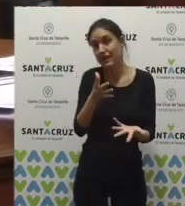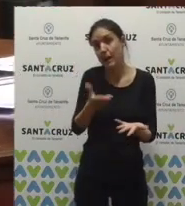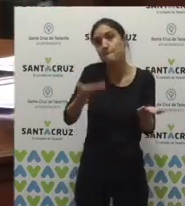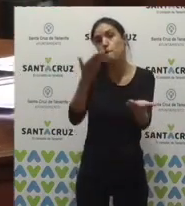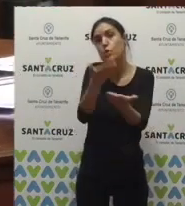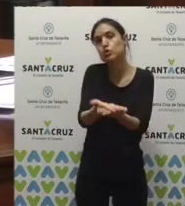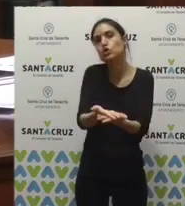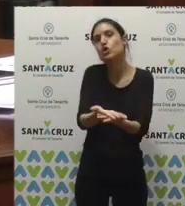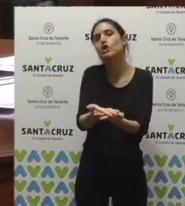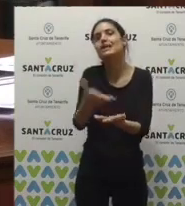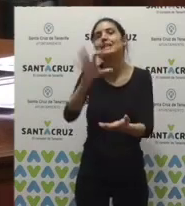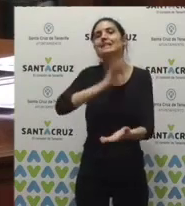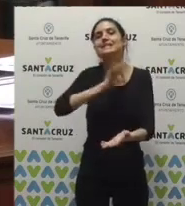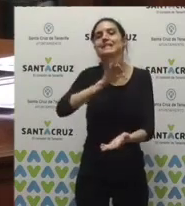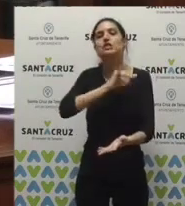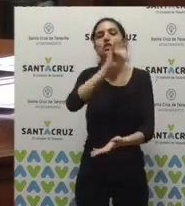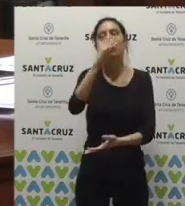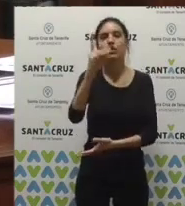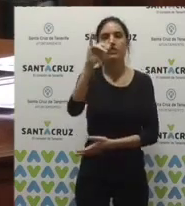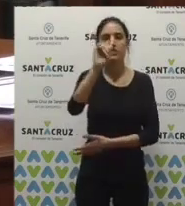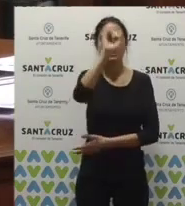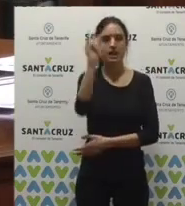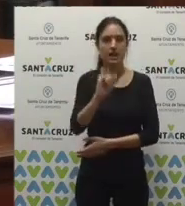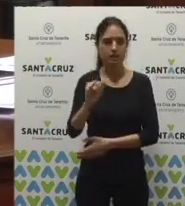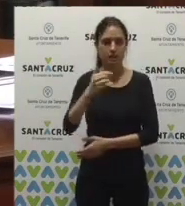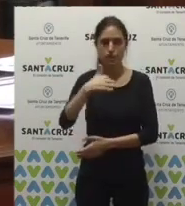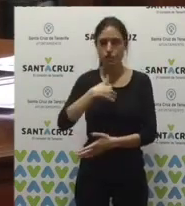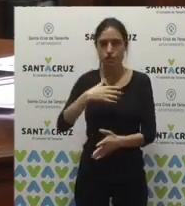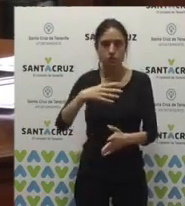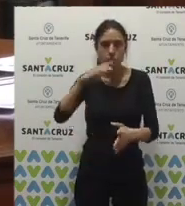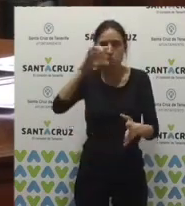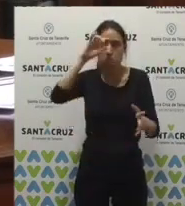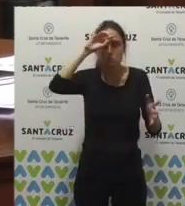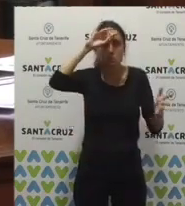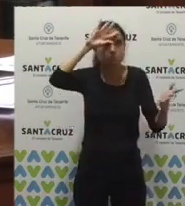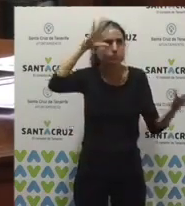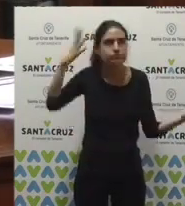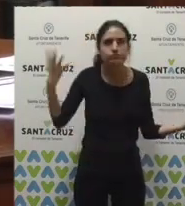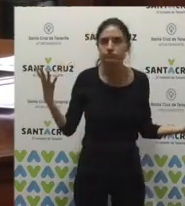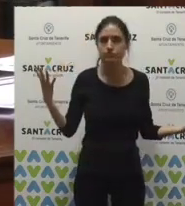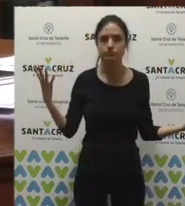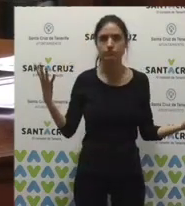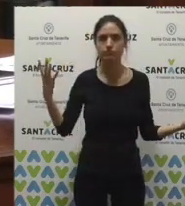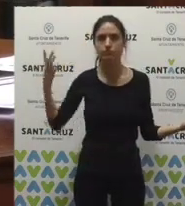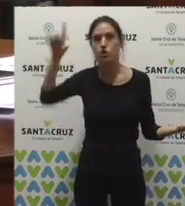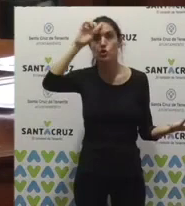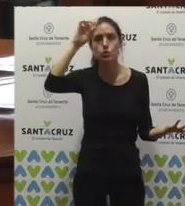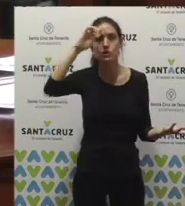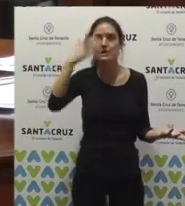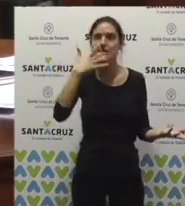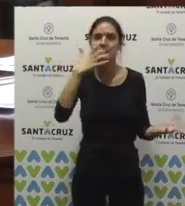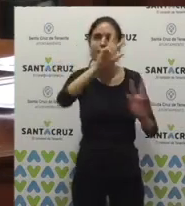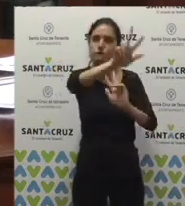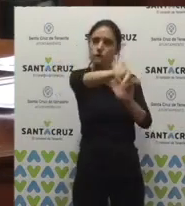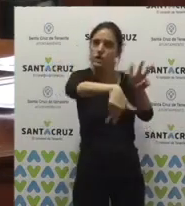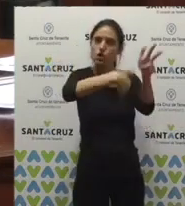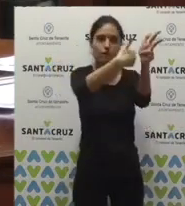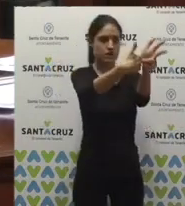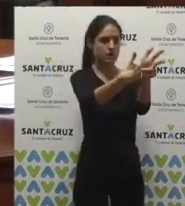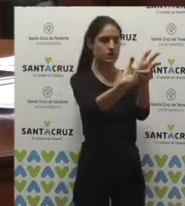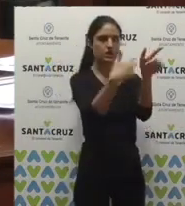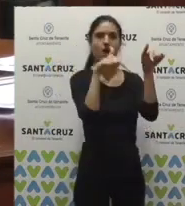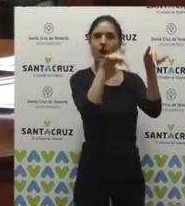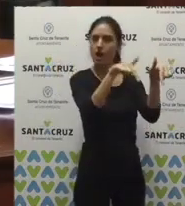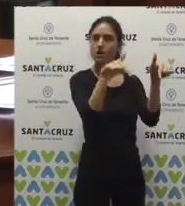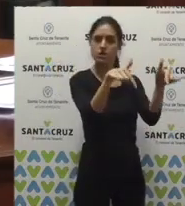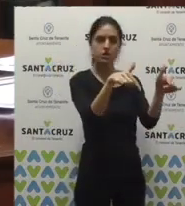díaz me ha dejado perpleja yo llego a pensar que usted en las en las videoconferencias cuando se celebraban